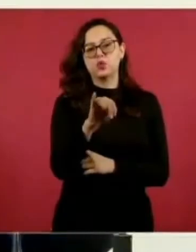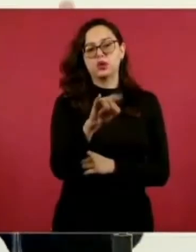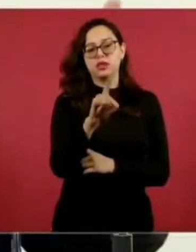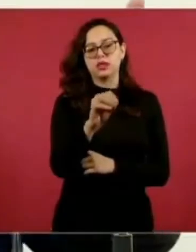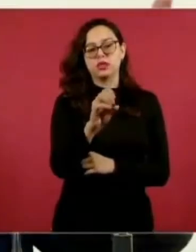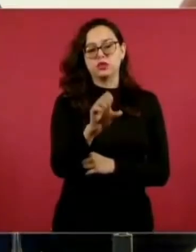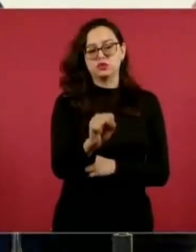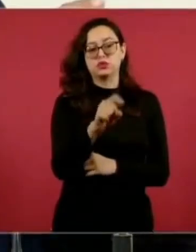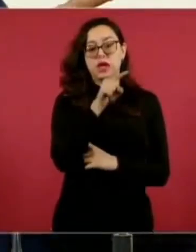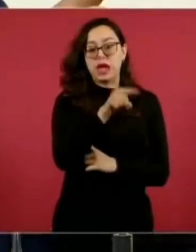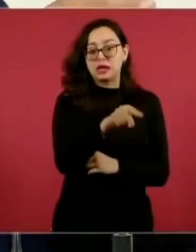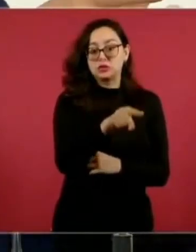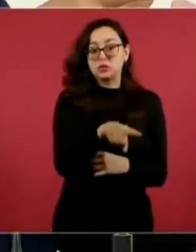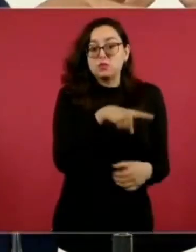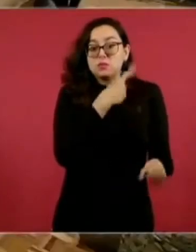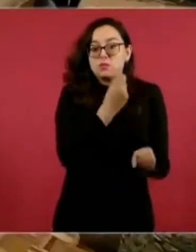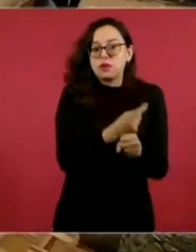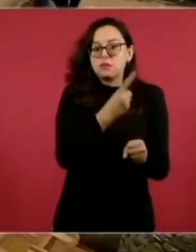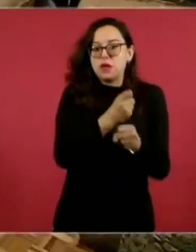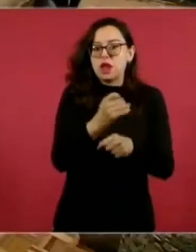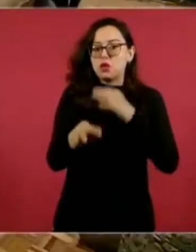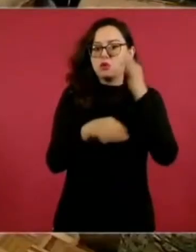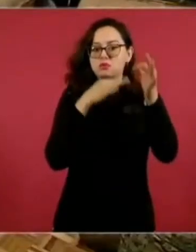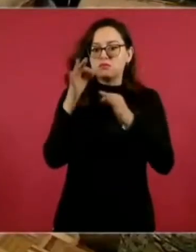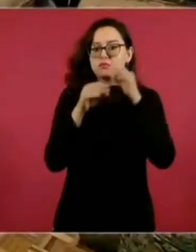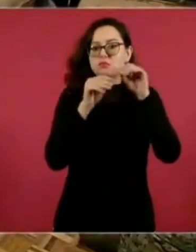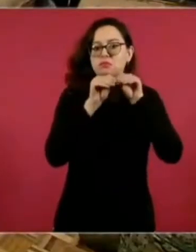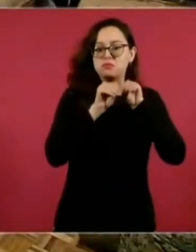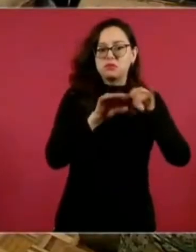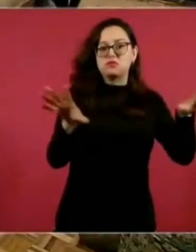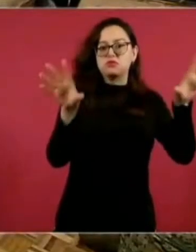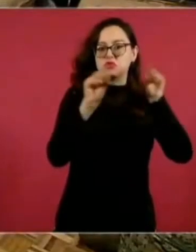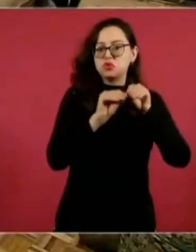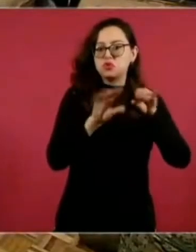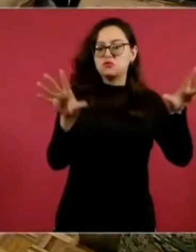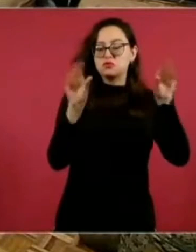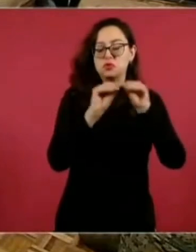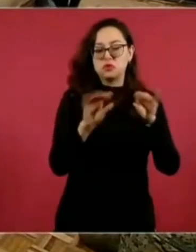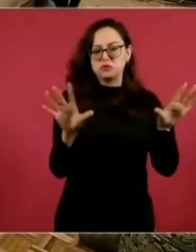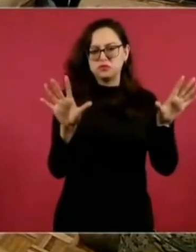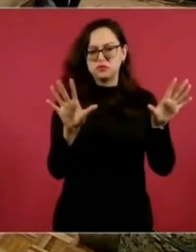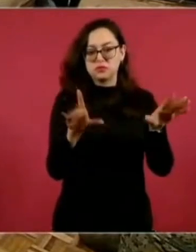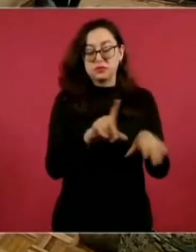Eso predominó durante mucho tiempo. De repente